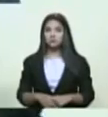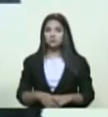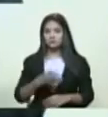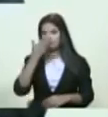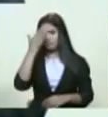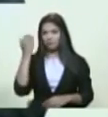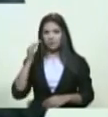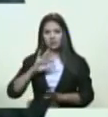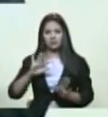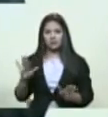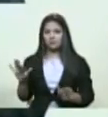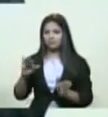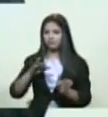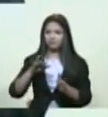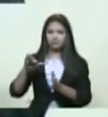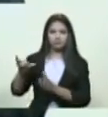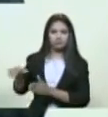pasado.